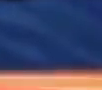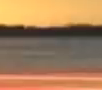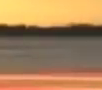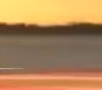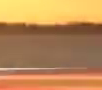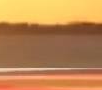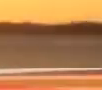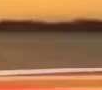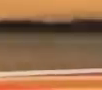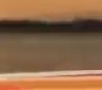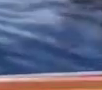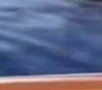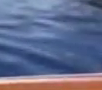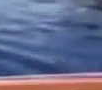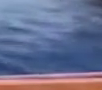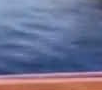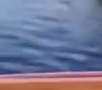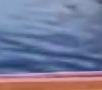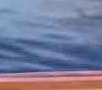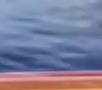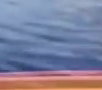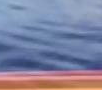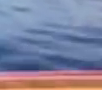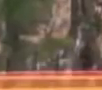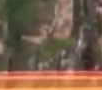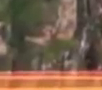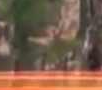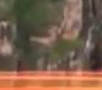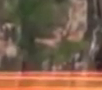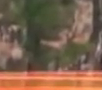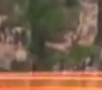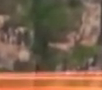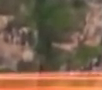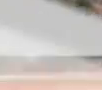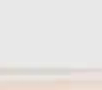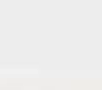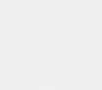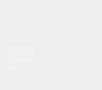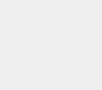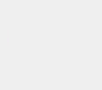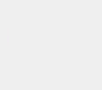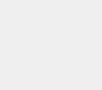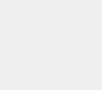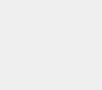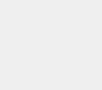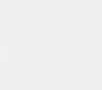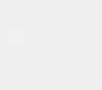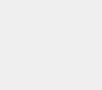Gracias por su atención. Sigamos haciendo patria.